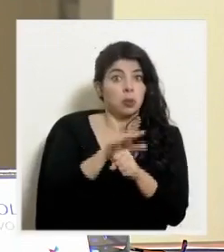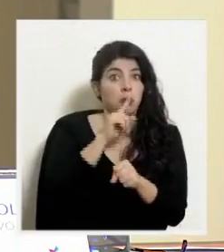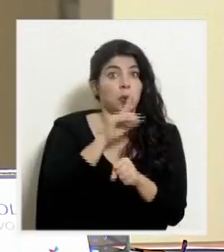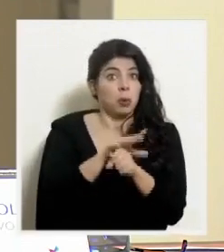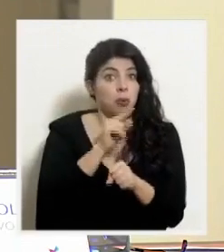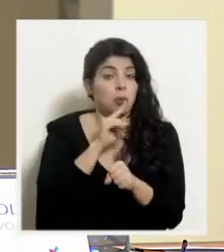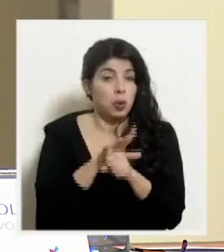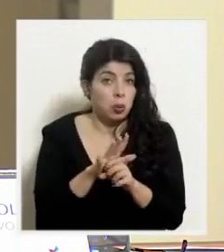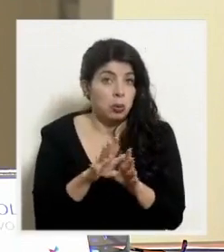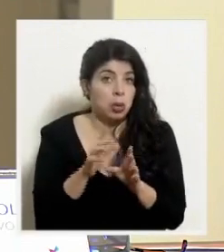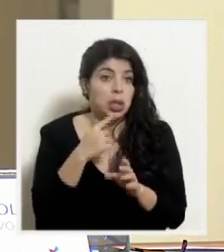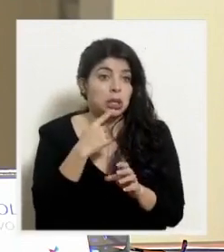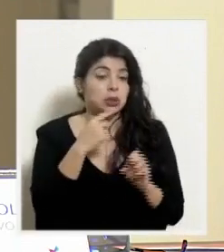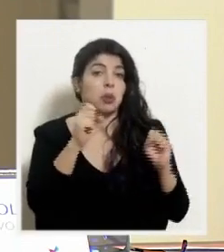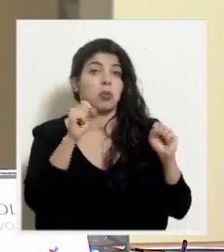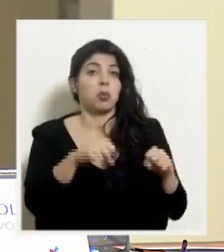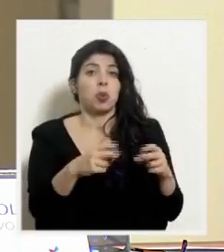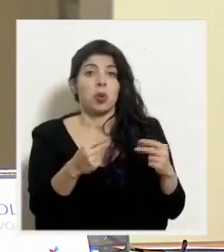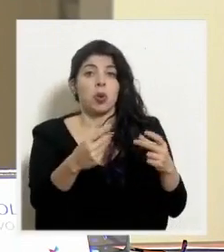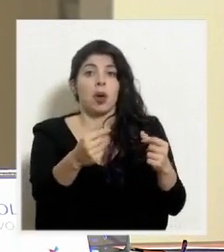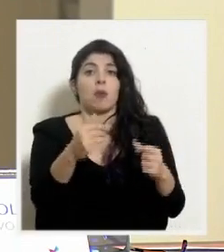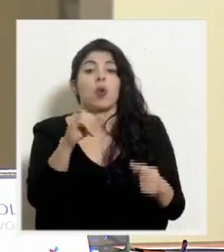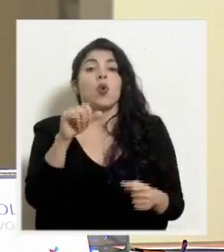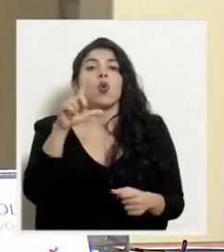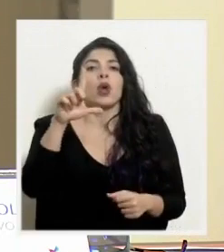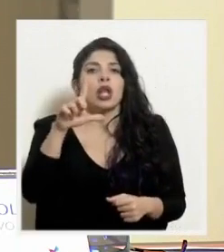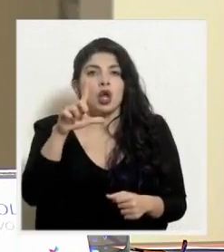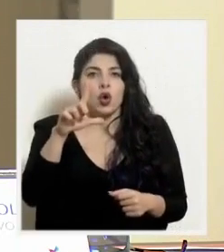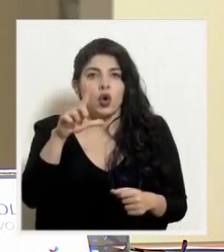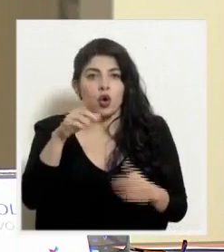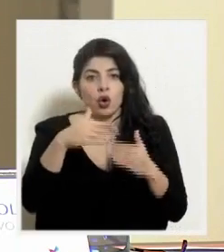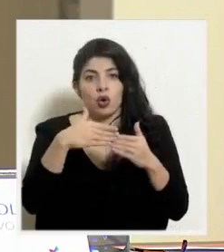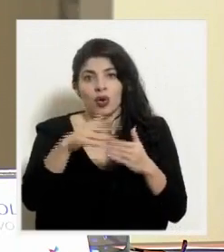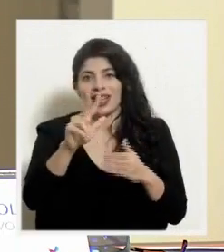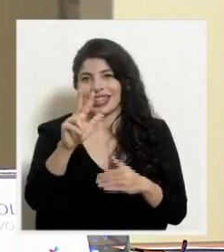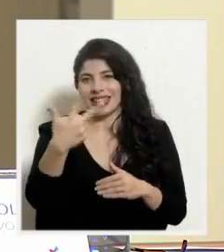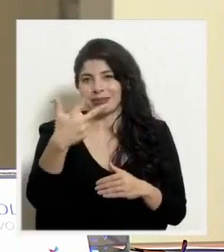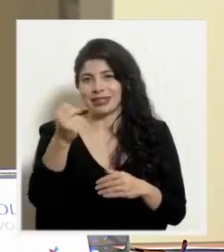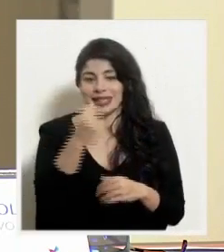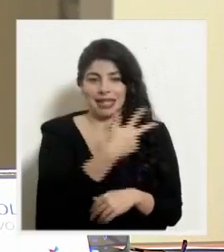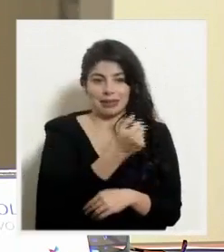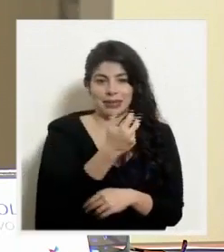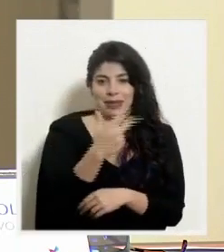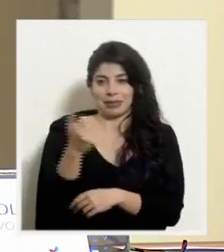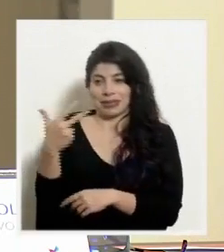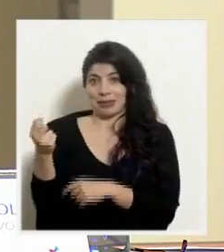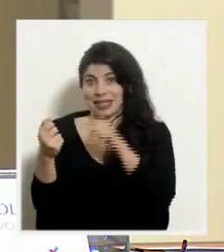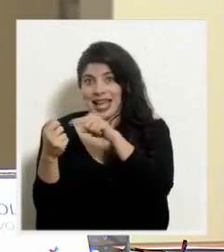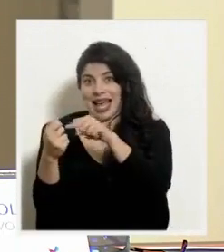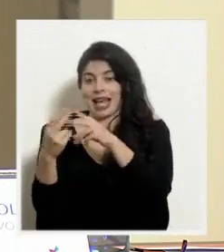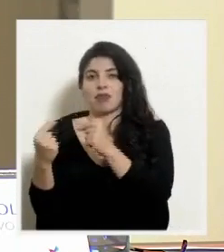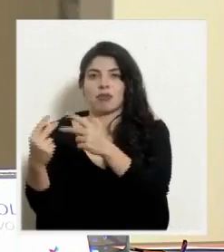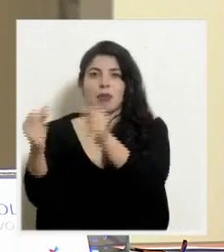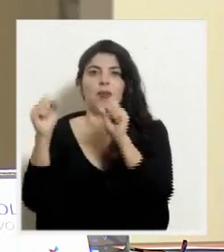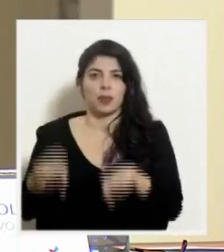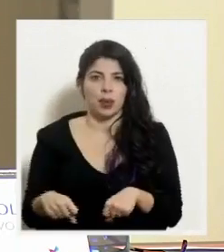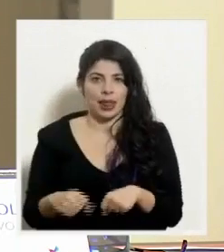podríamos acelerar a partir de julio, ¿verdad? Que es el tercer trimestre del año, tendríamos ese proceso de